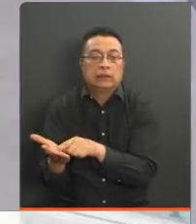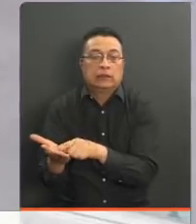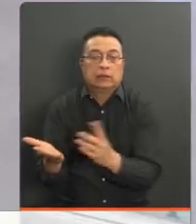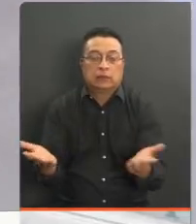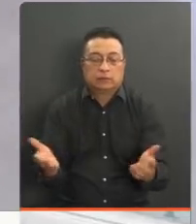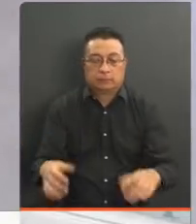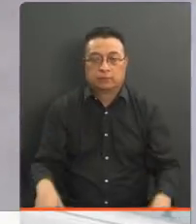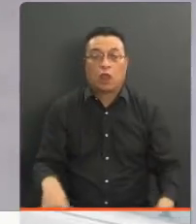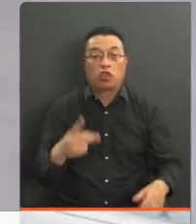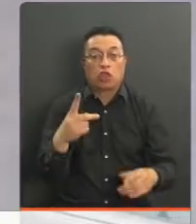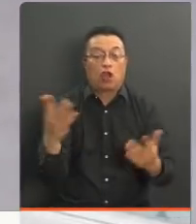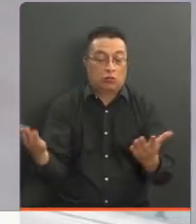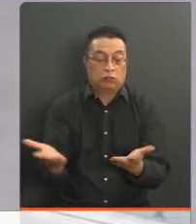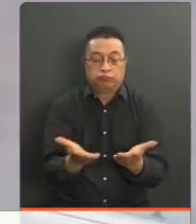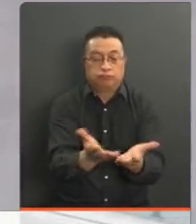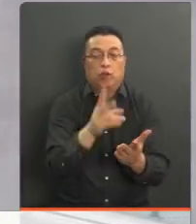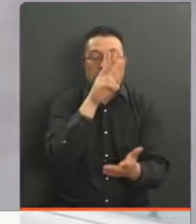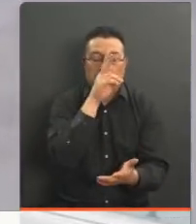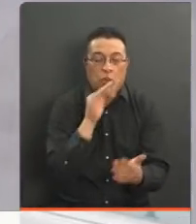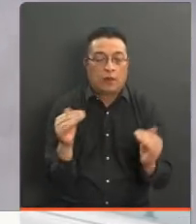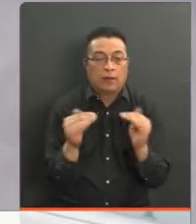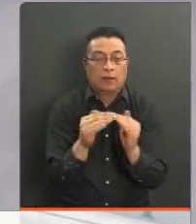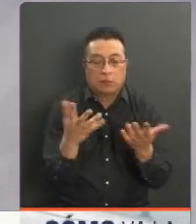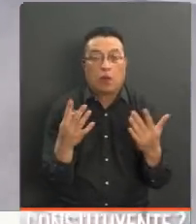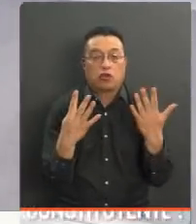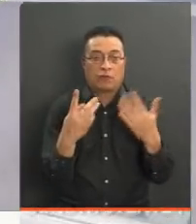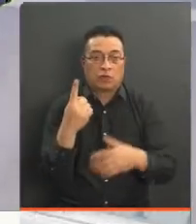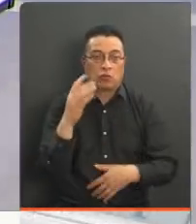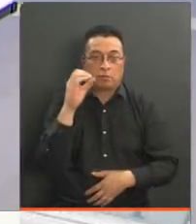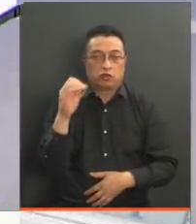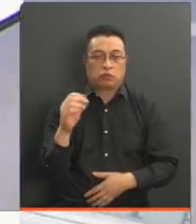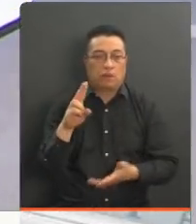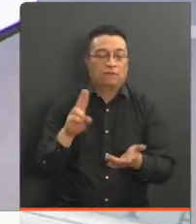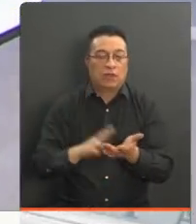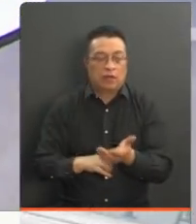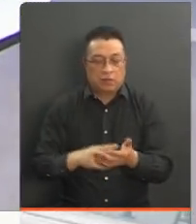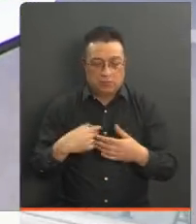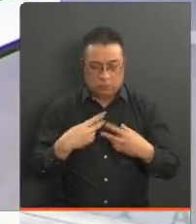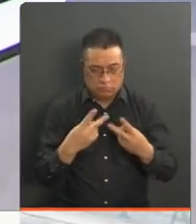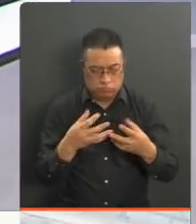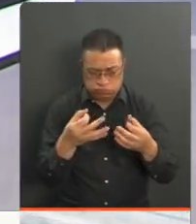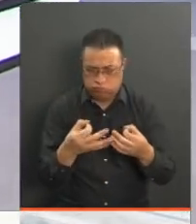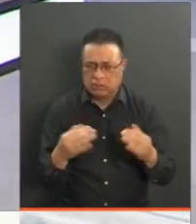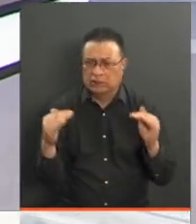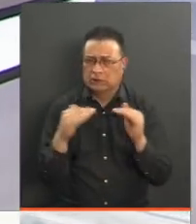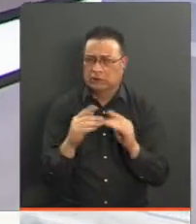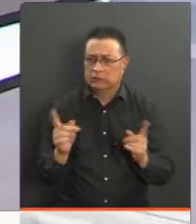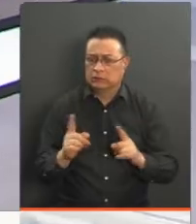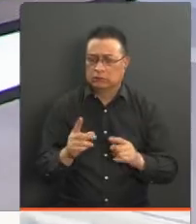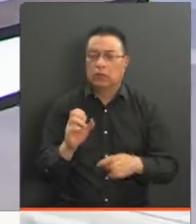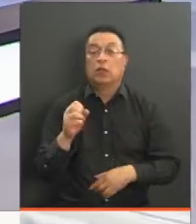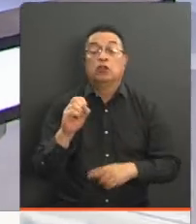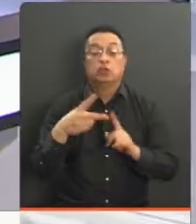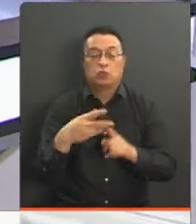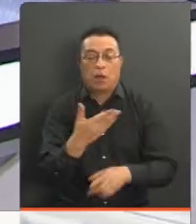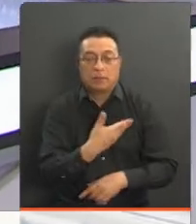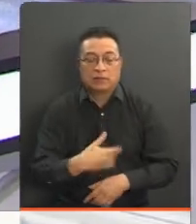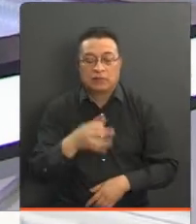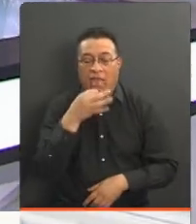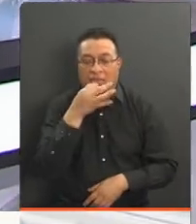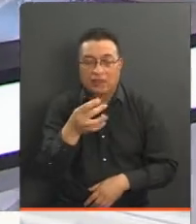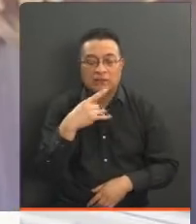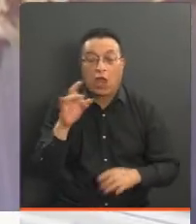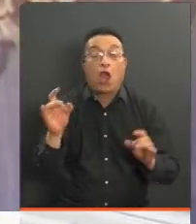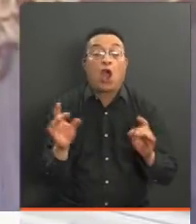Dos minutas simultáneas, yeah. Pero claro, 91%, la verdad, hicimos el cálculo, las cifras no dan. Después el vicepresidente hablaba de un nivel de